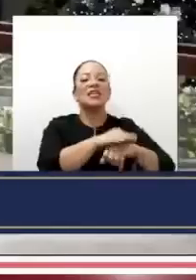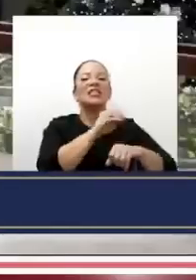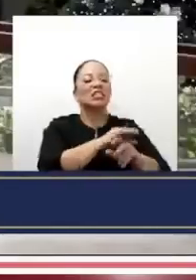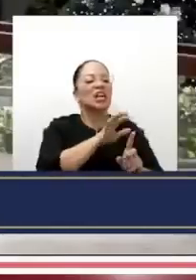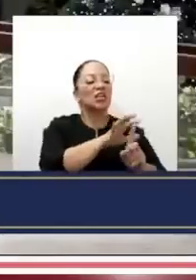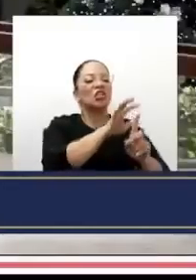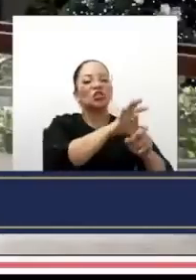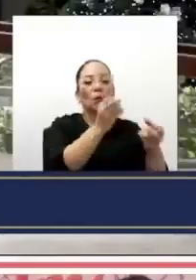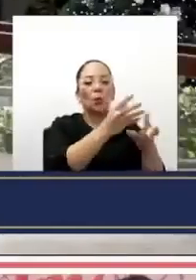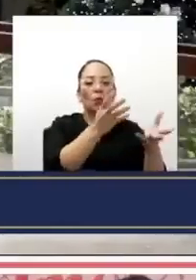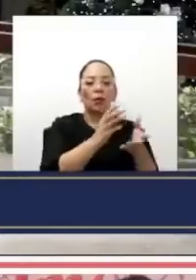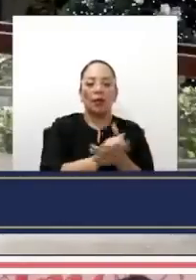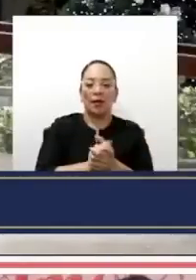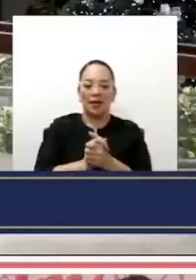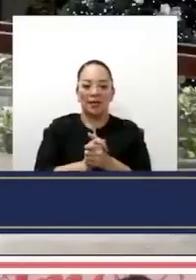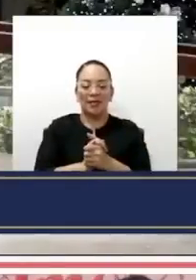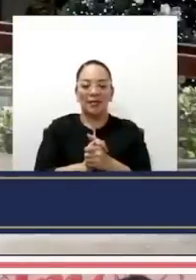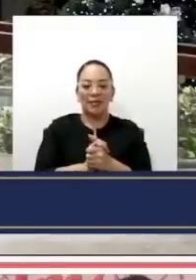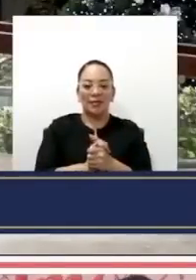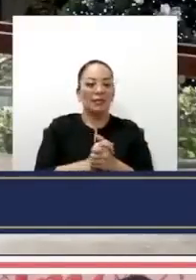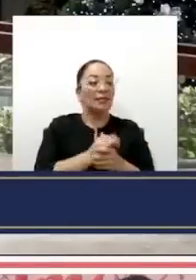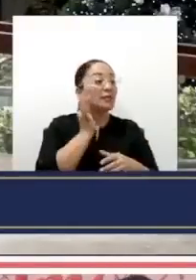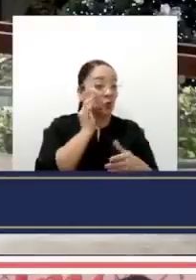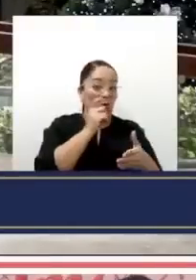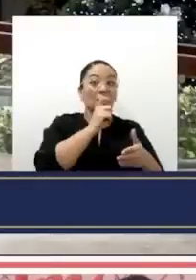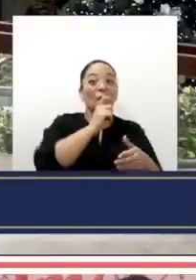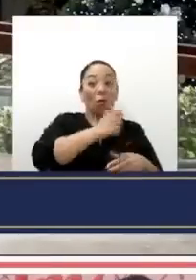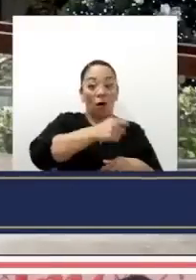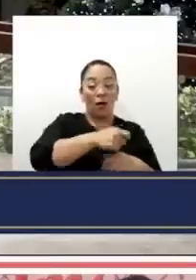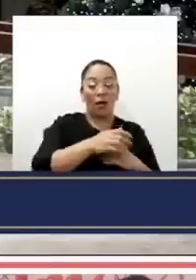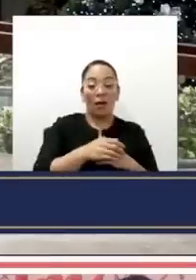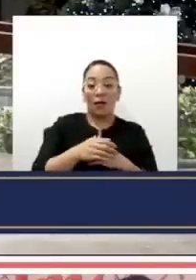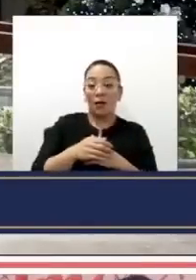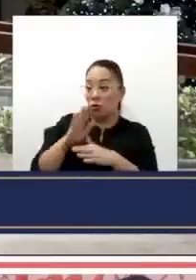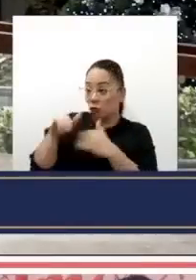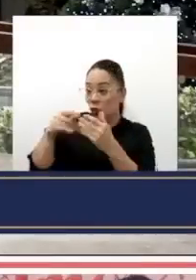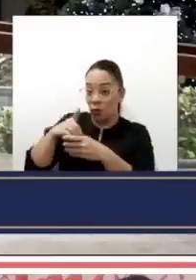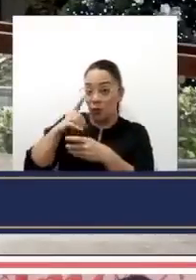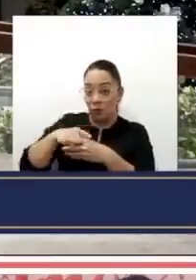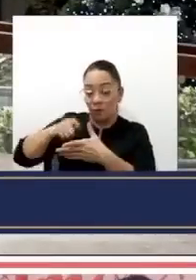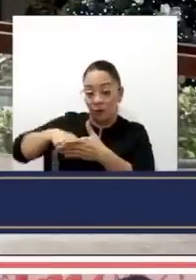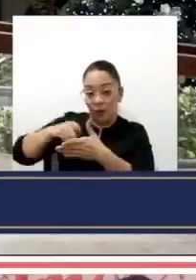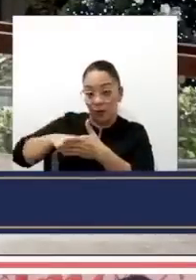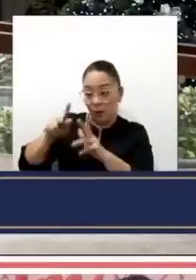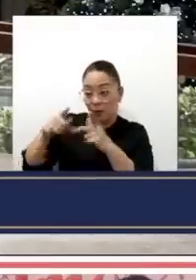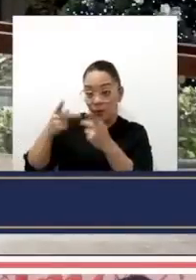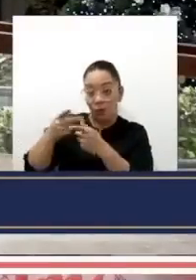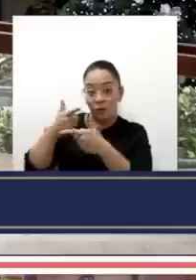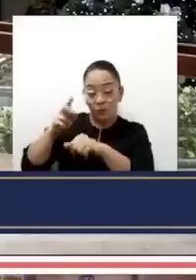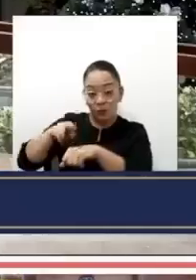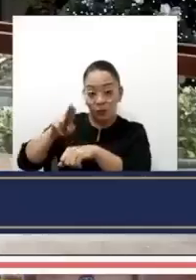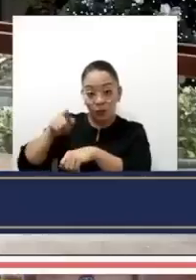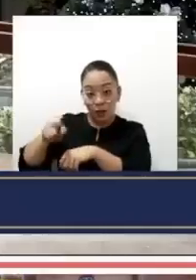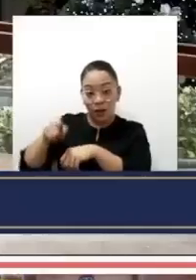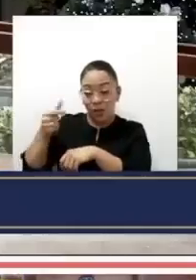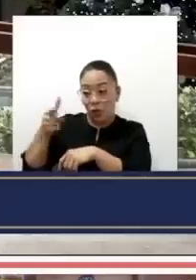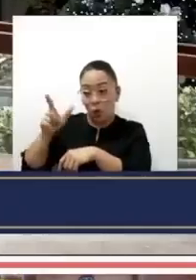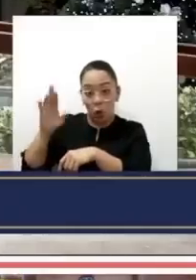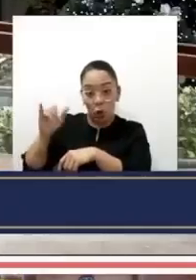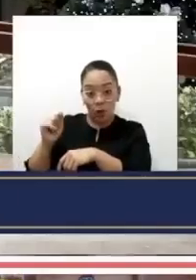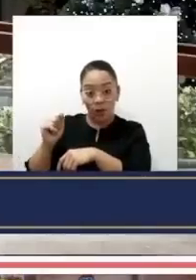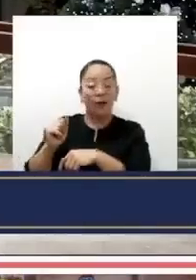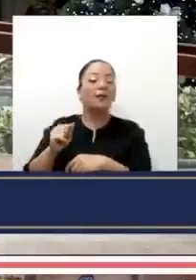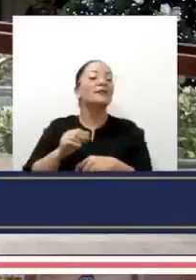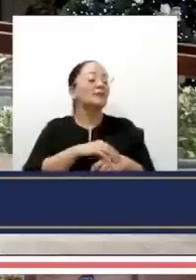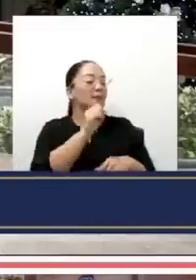la, doña firmaron Gloria es abogada todos los diputados del Palina. de la fracción esa y doña Gloria. Sí. Entonces la